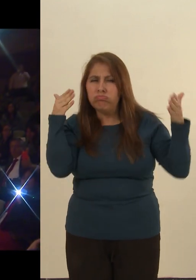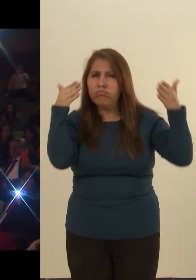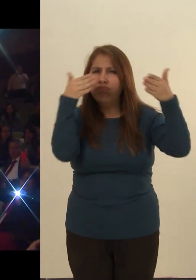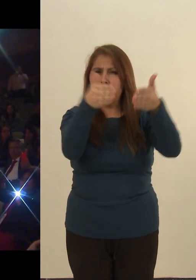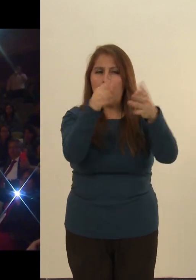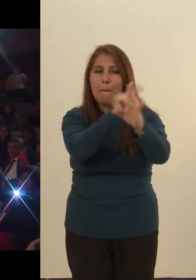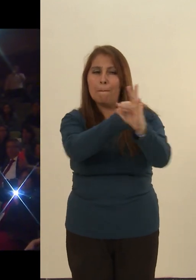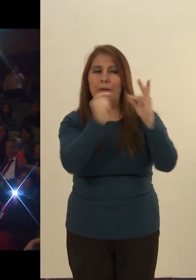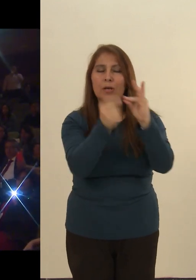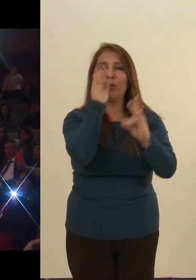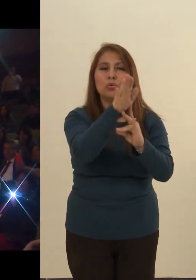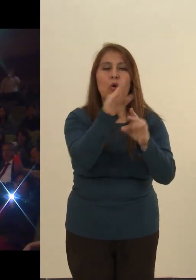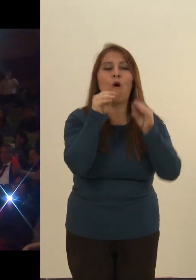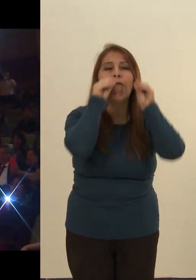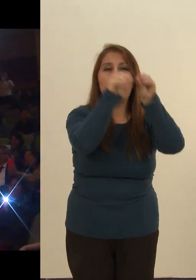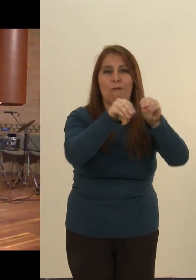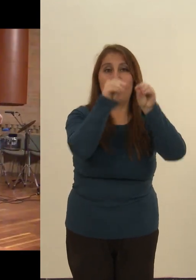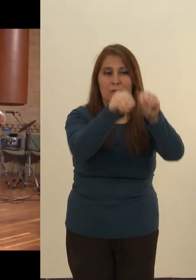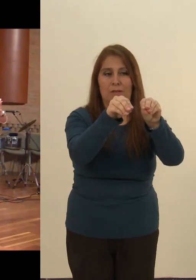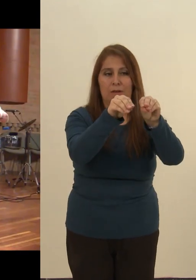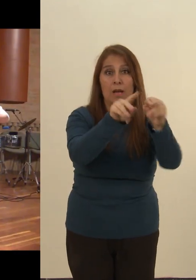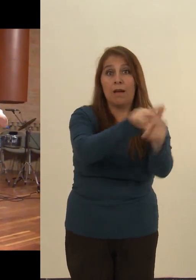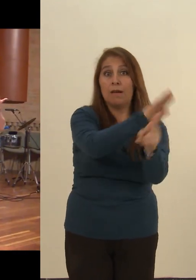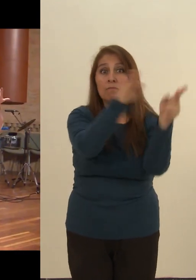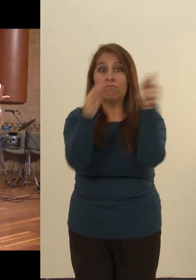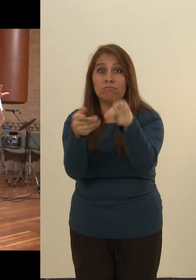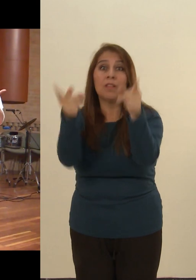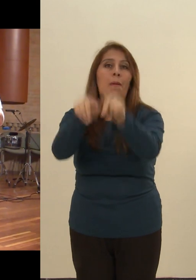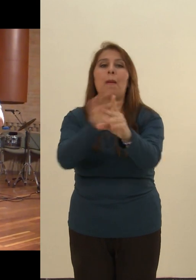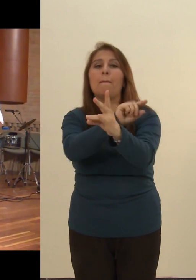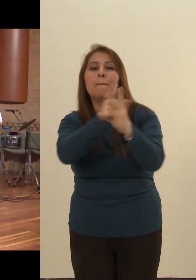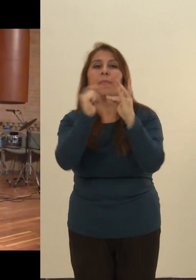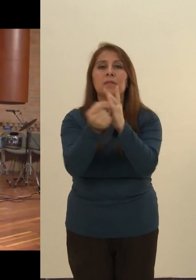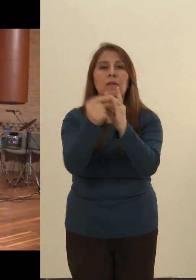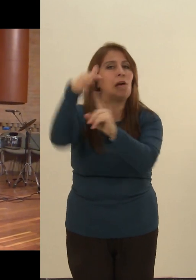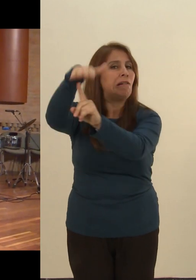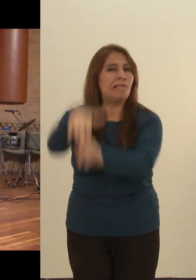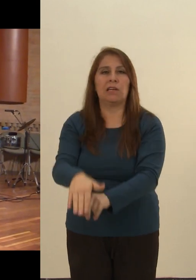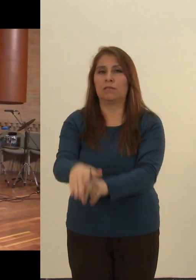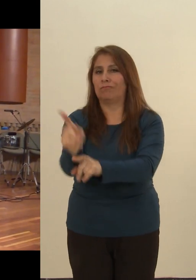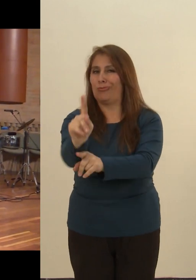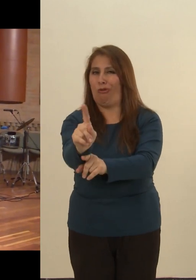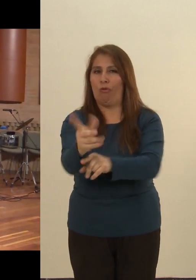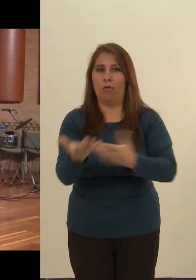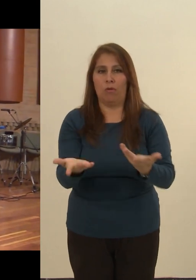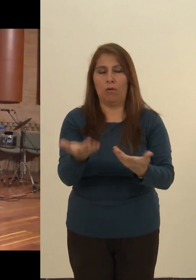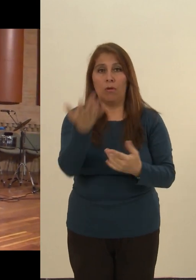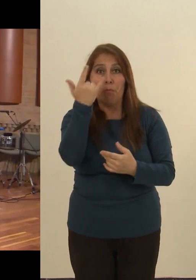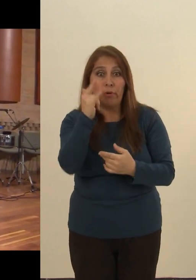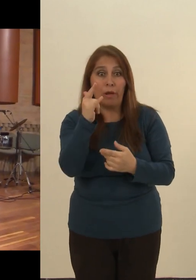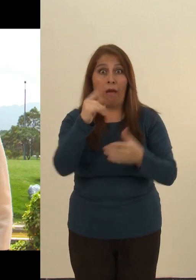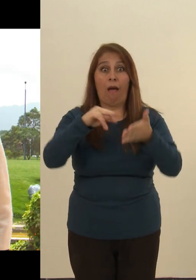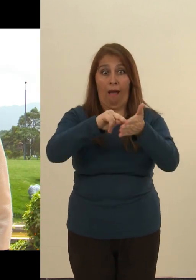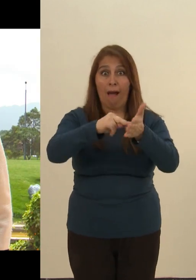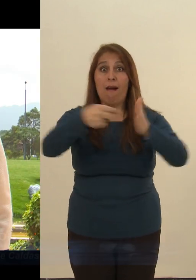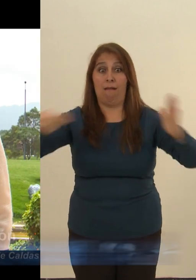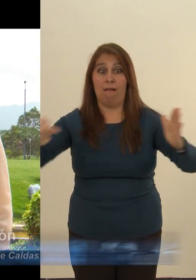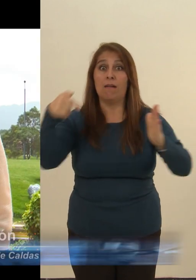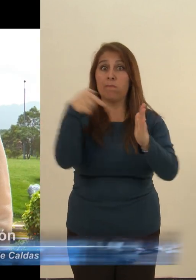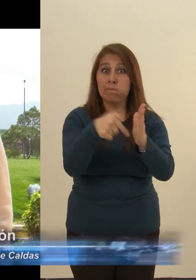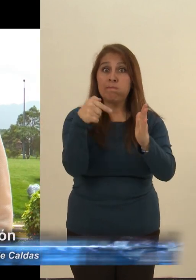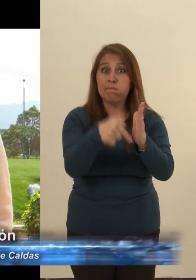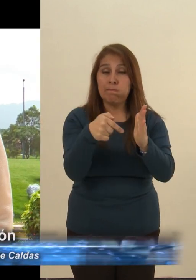fundamentalmente desde la perspectiva formativa y desde la perspectiva de la no marginación, que